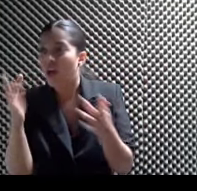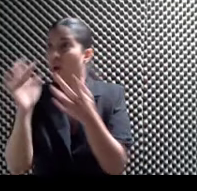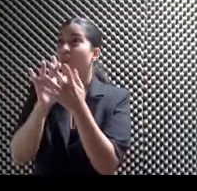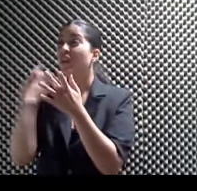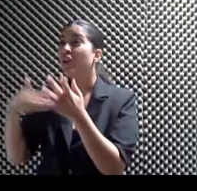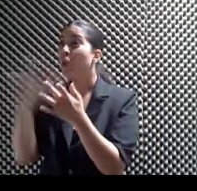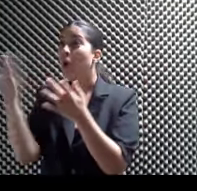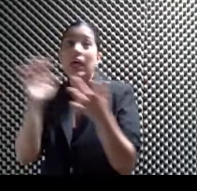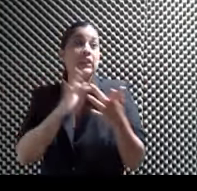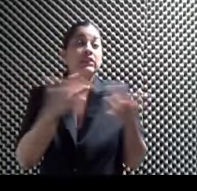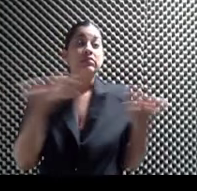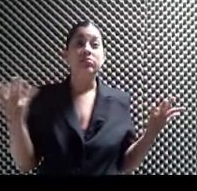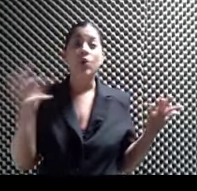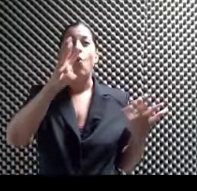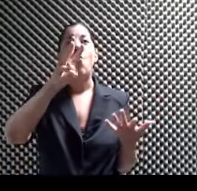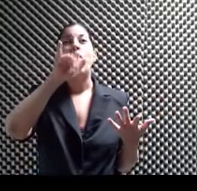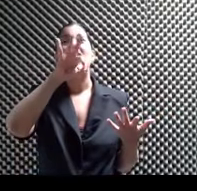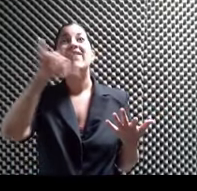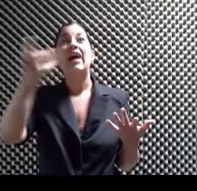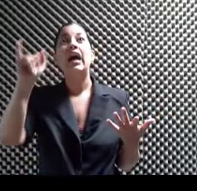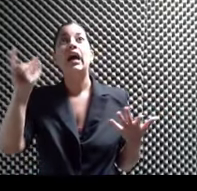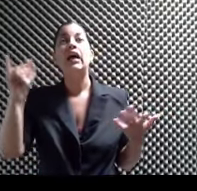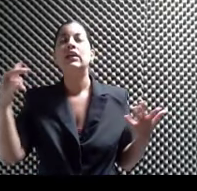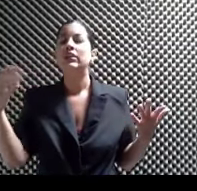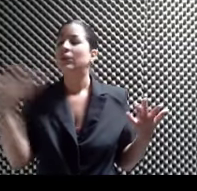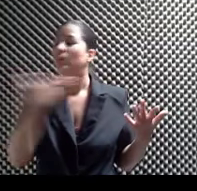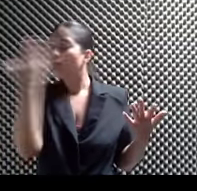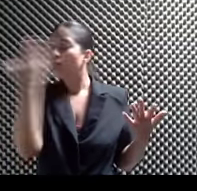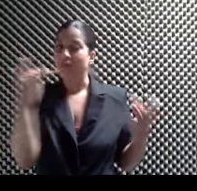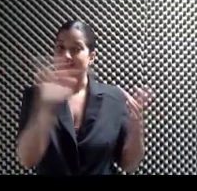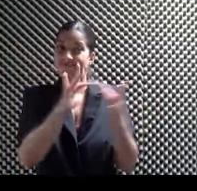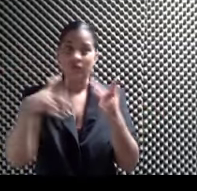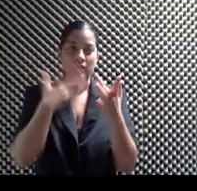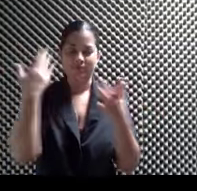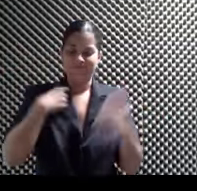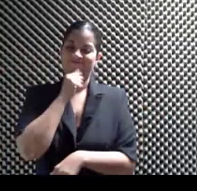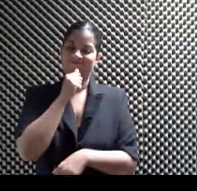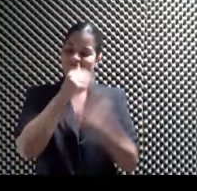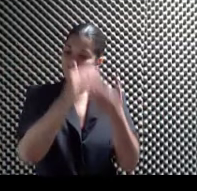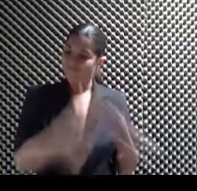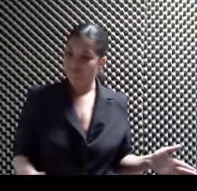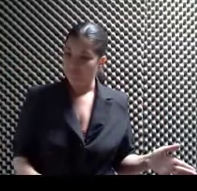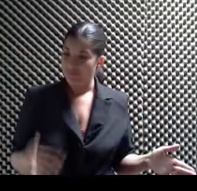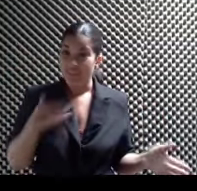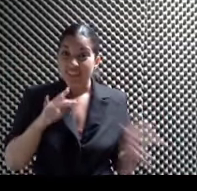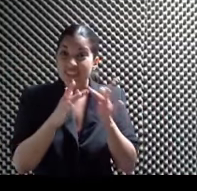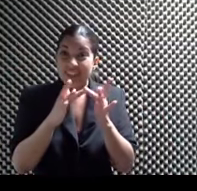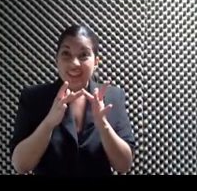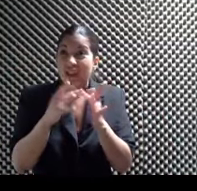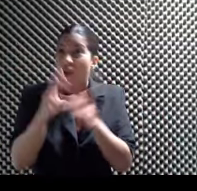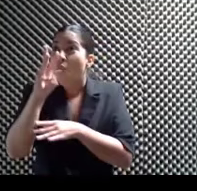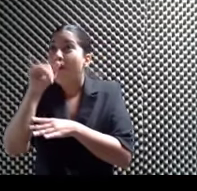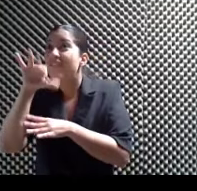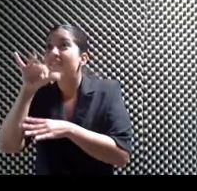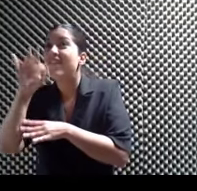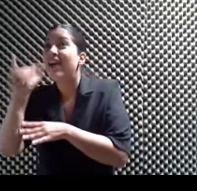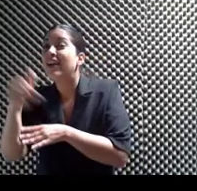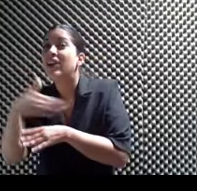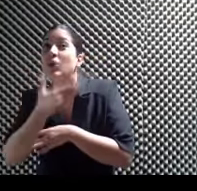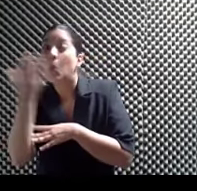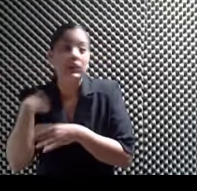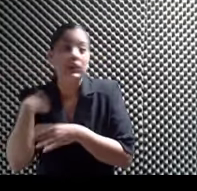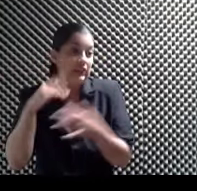internet Ah no no no Yo voy a perder la tablet No hay manera de surfear en el internet Si no tengo wifi Voy a perder la